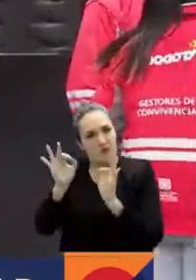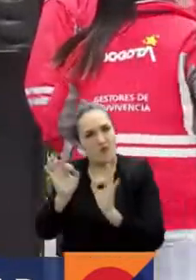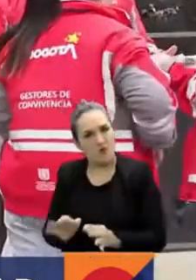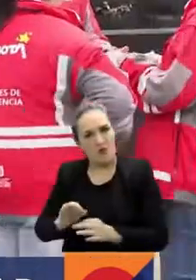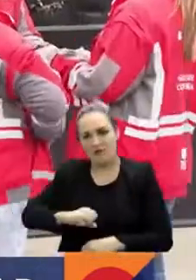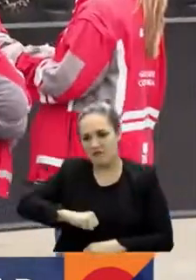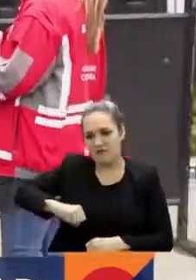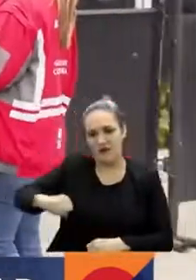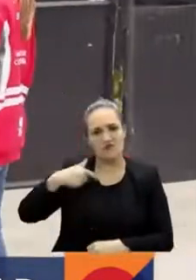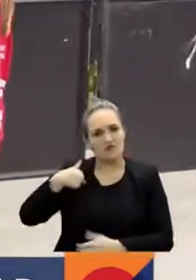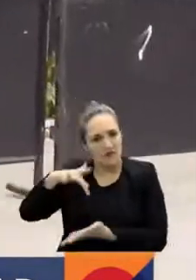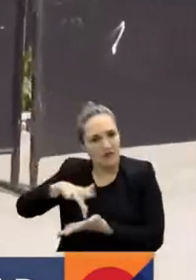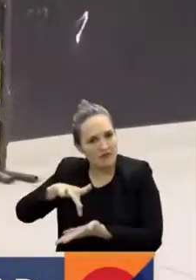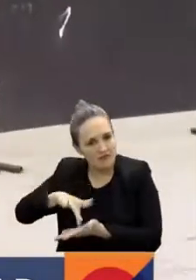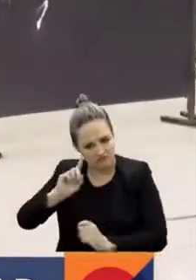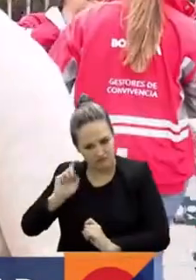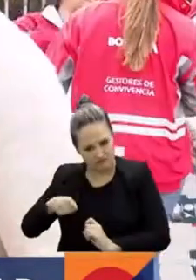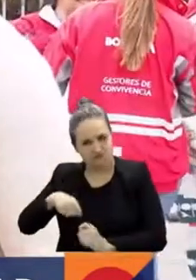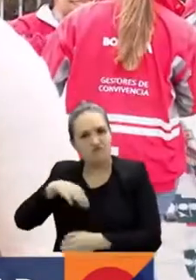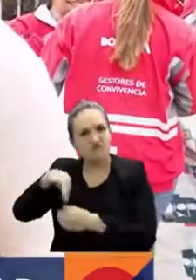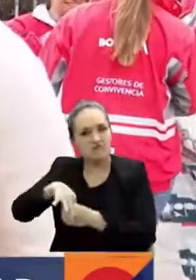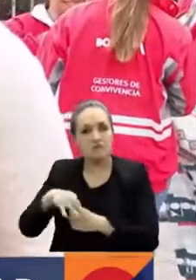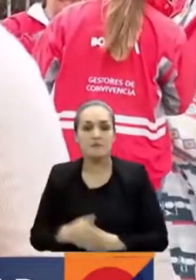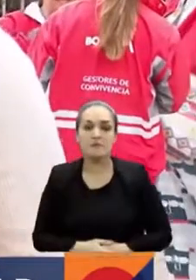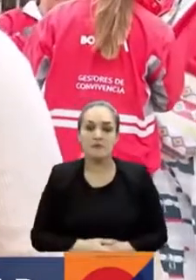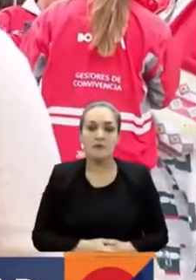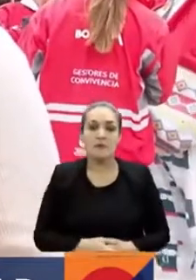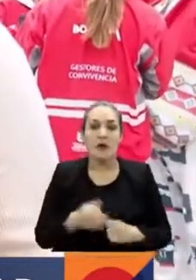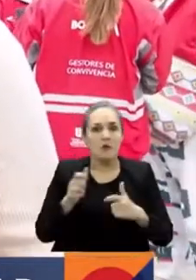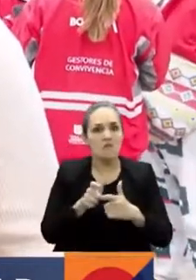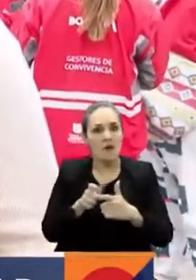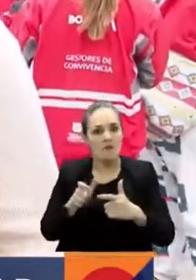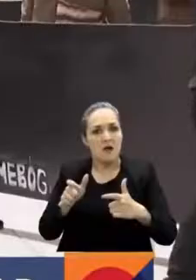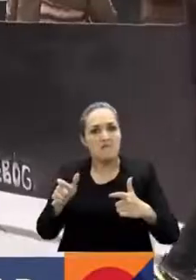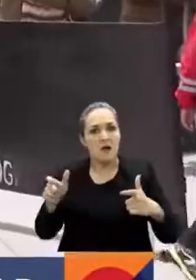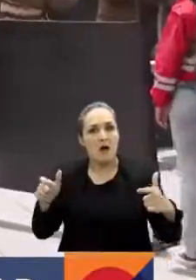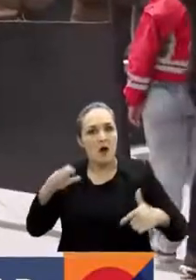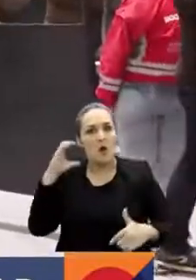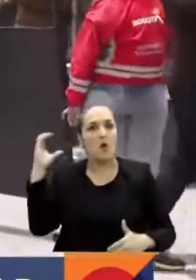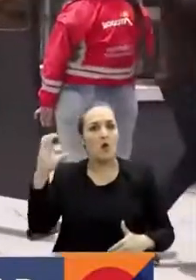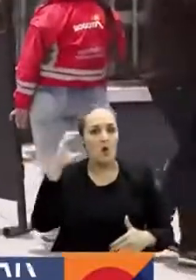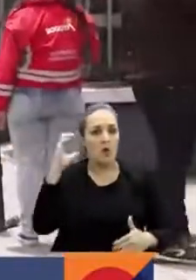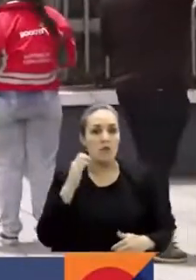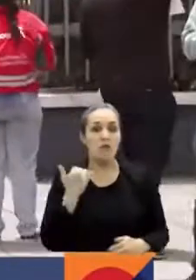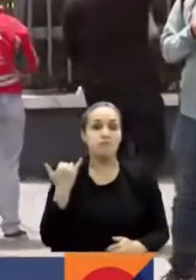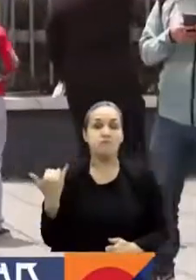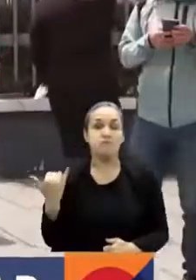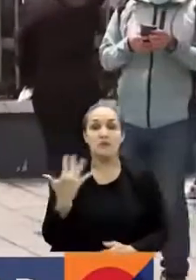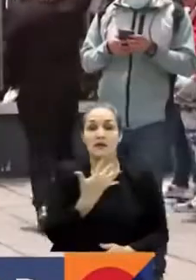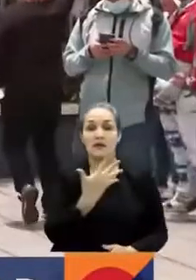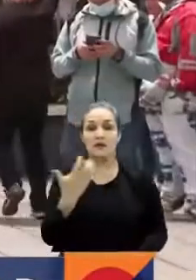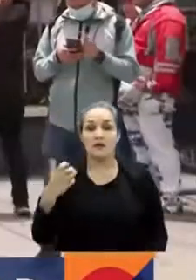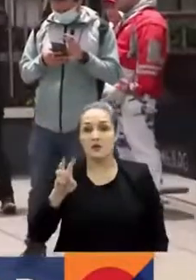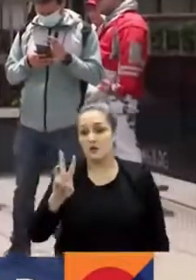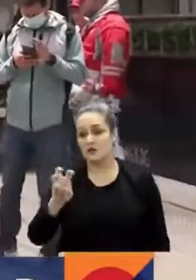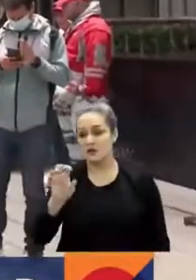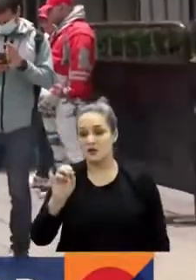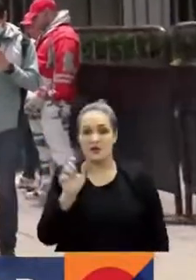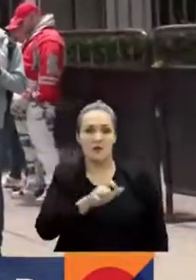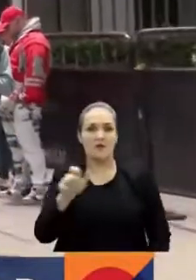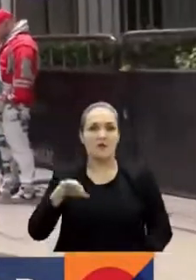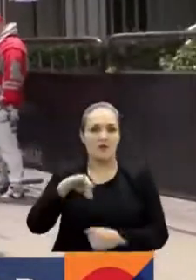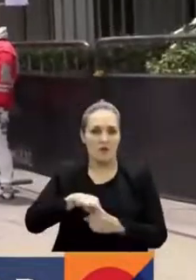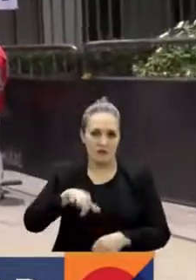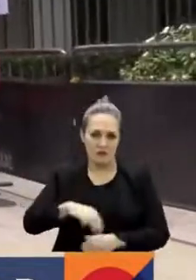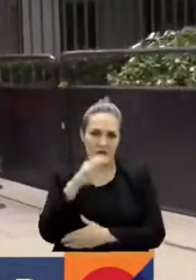cívico. Comunidad con diferente tendencia política y que crece cada vez más en Colombia, cuenta con 580 personas inscritas para